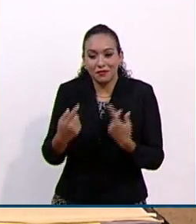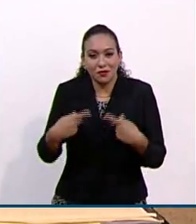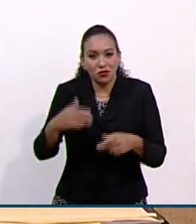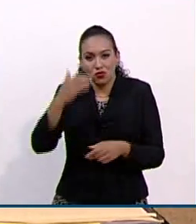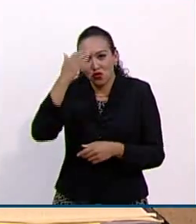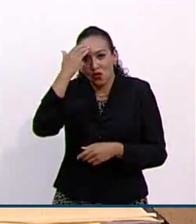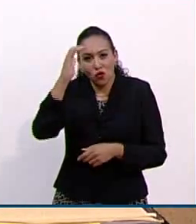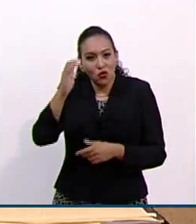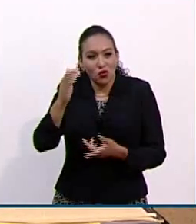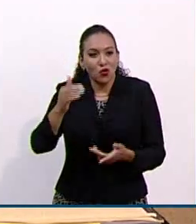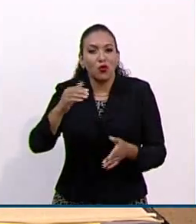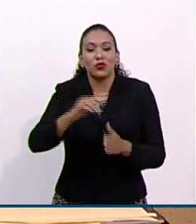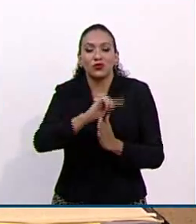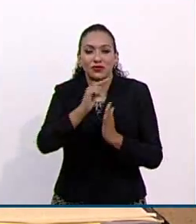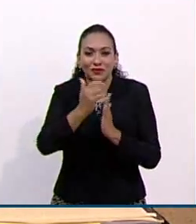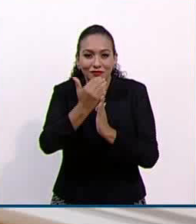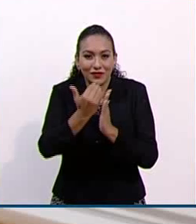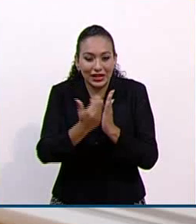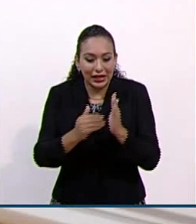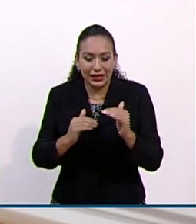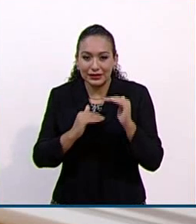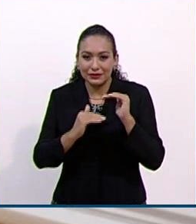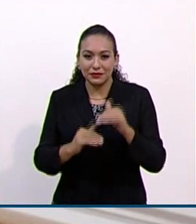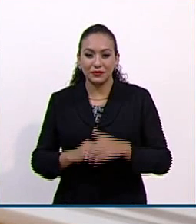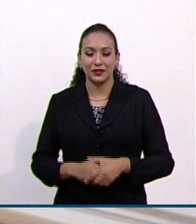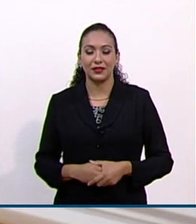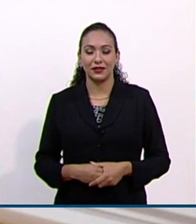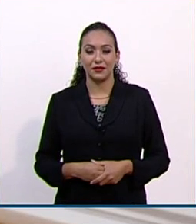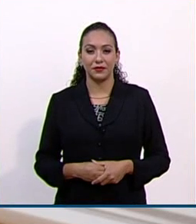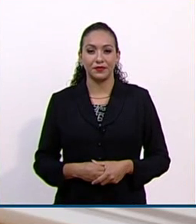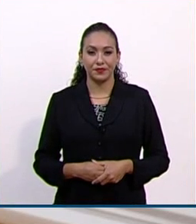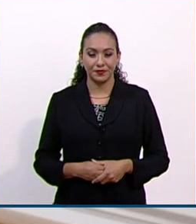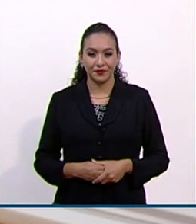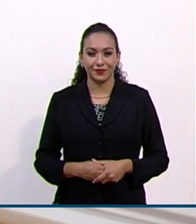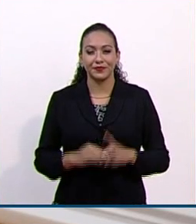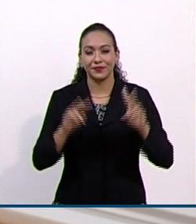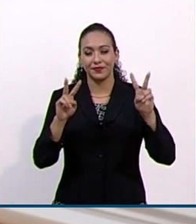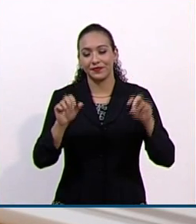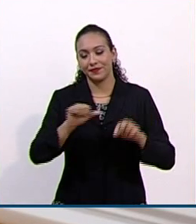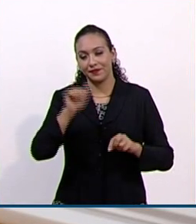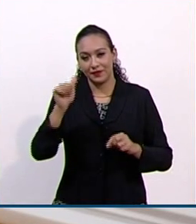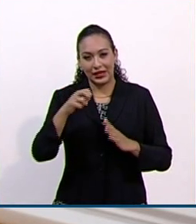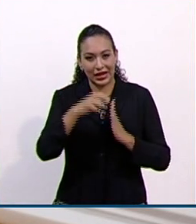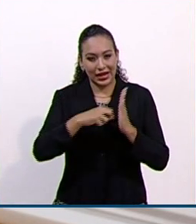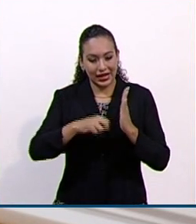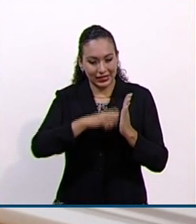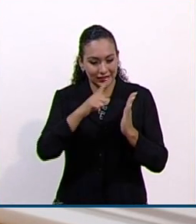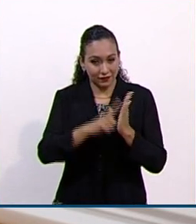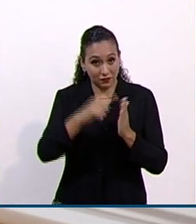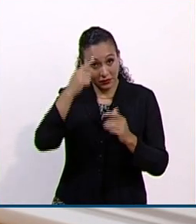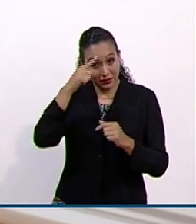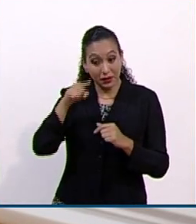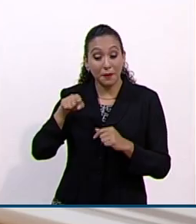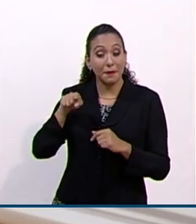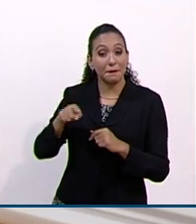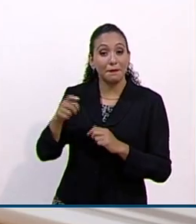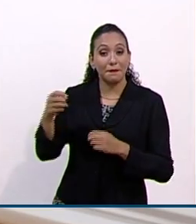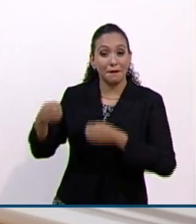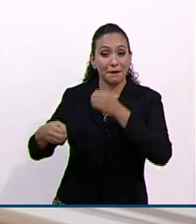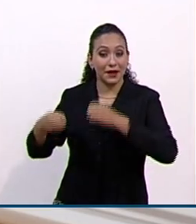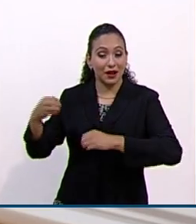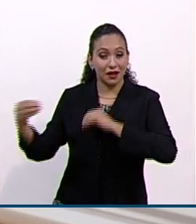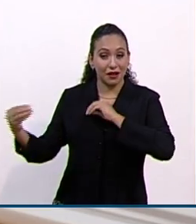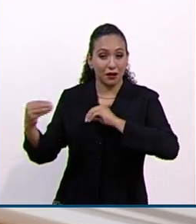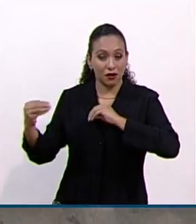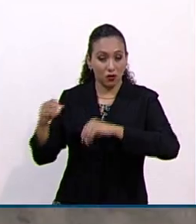no digamos la discusión. Y en más temas, las reformas al juicio de amparo recientemente aprobadas por